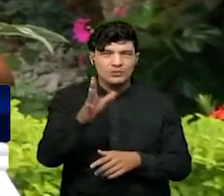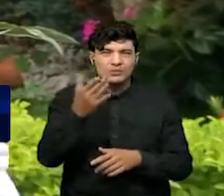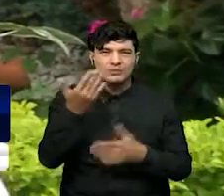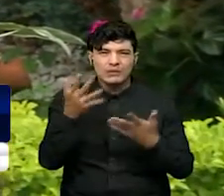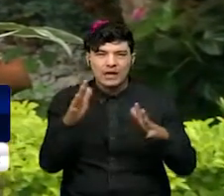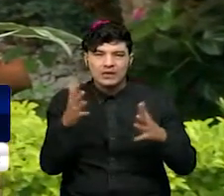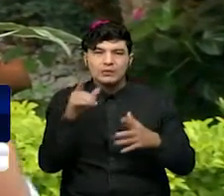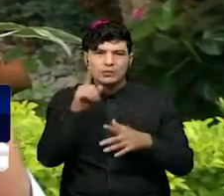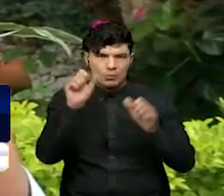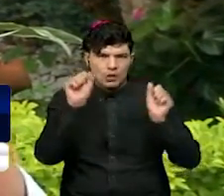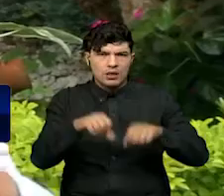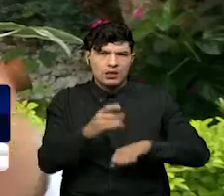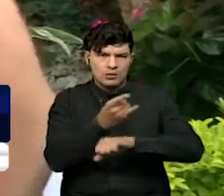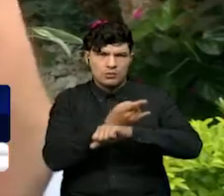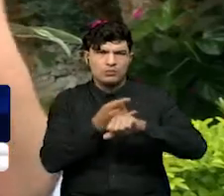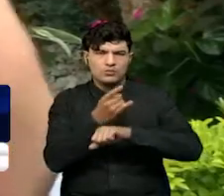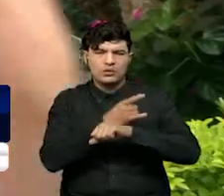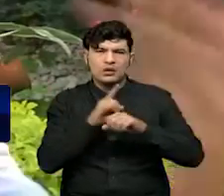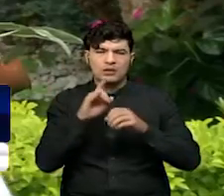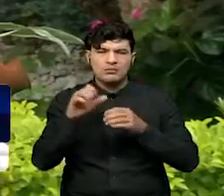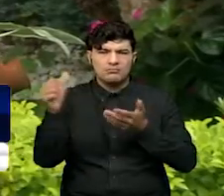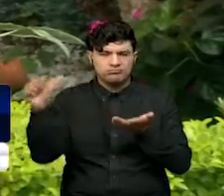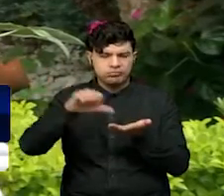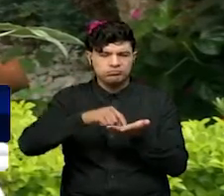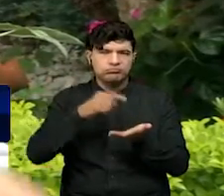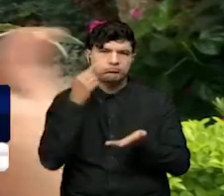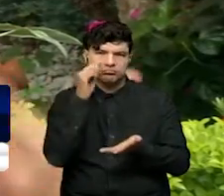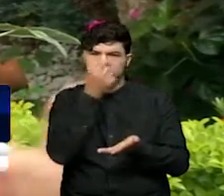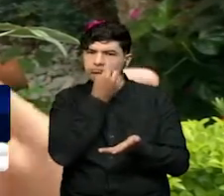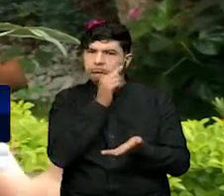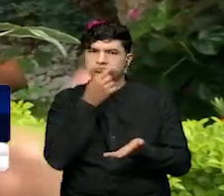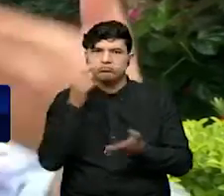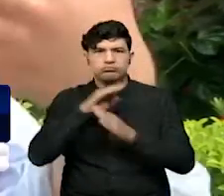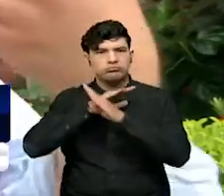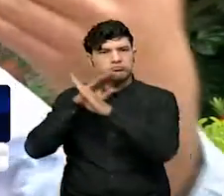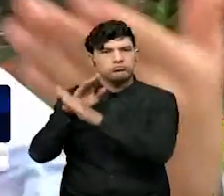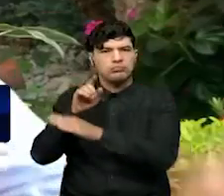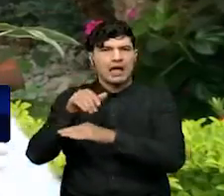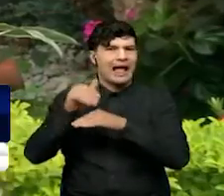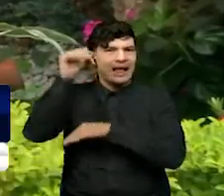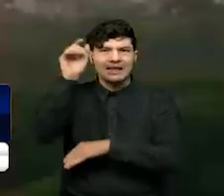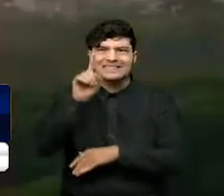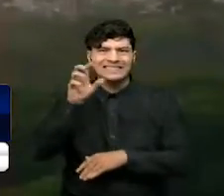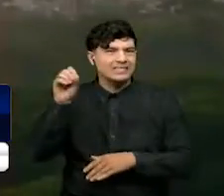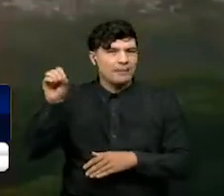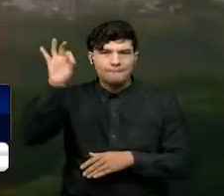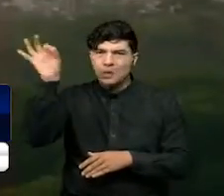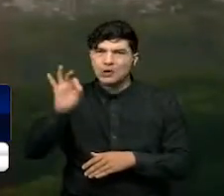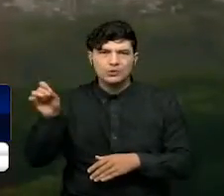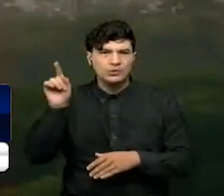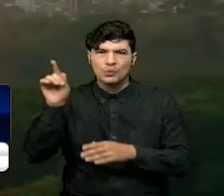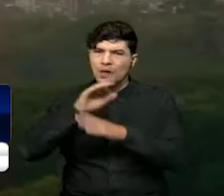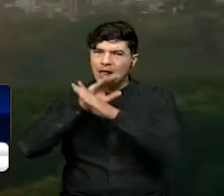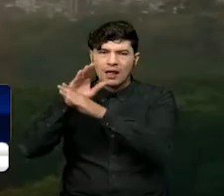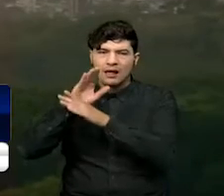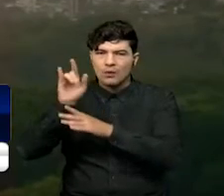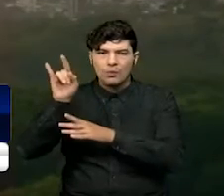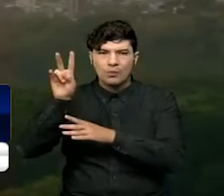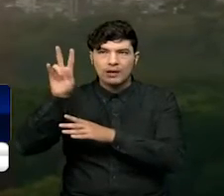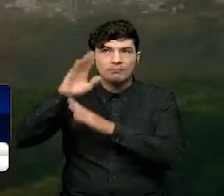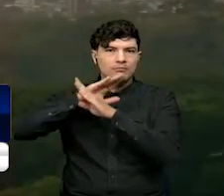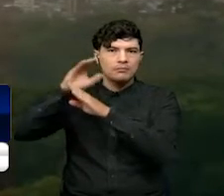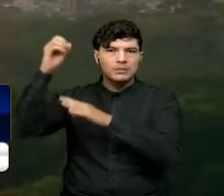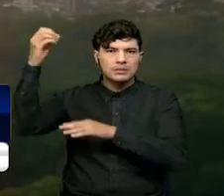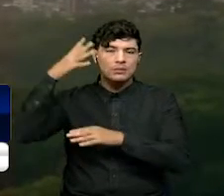término medio utilizar un protector solar con factor de protección bastante alto parece ser que